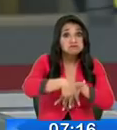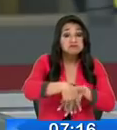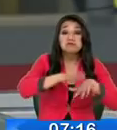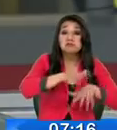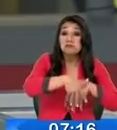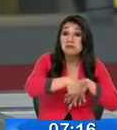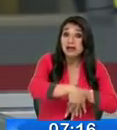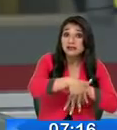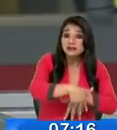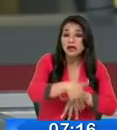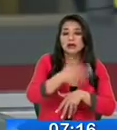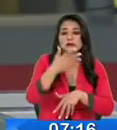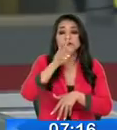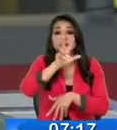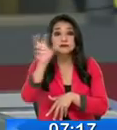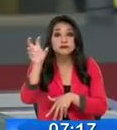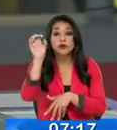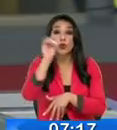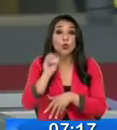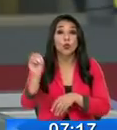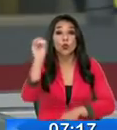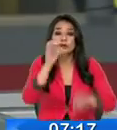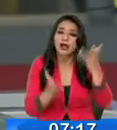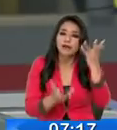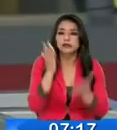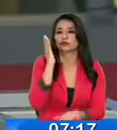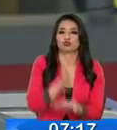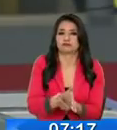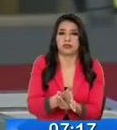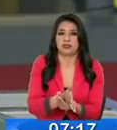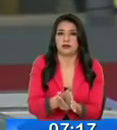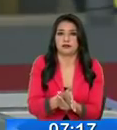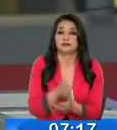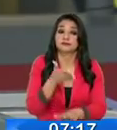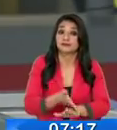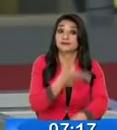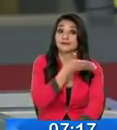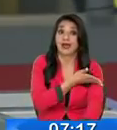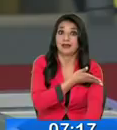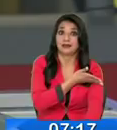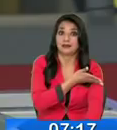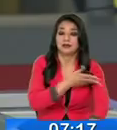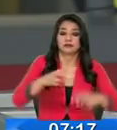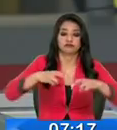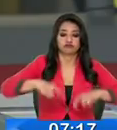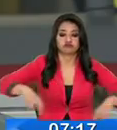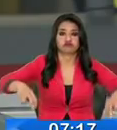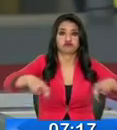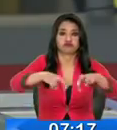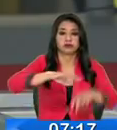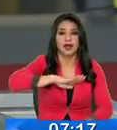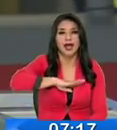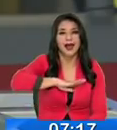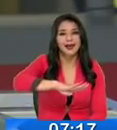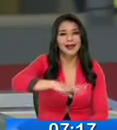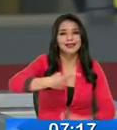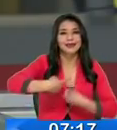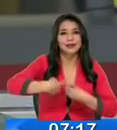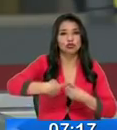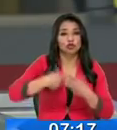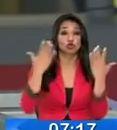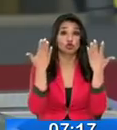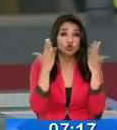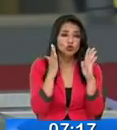convocada para este día 30 de octubre. Se lo anunciaron después de que estuvieron conversando con el alcalde de Quito. Él se ofreciera para